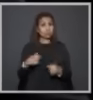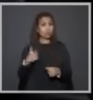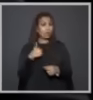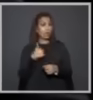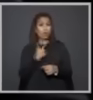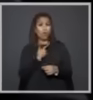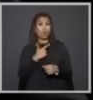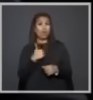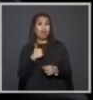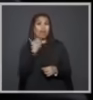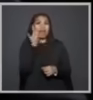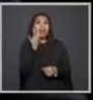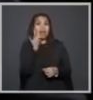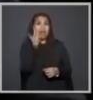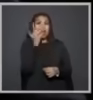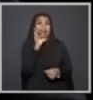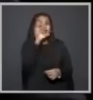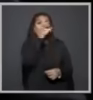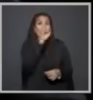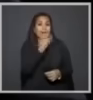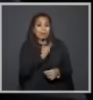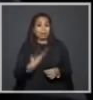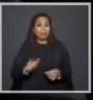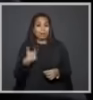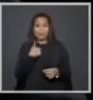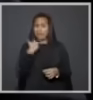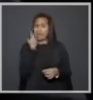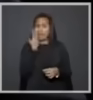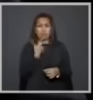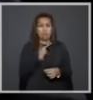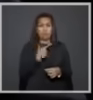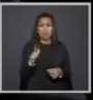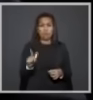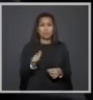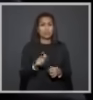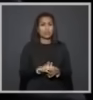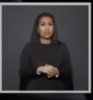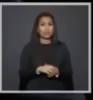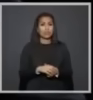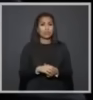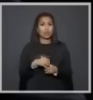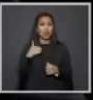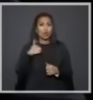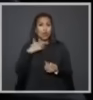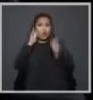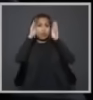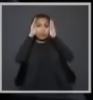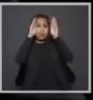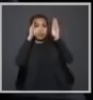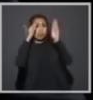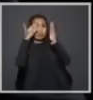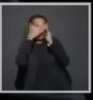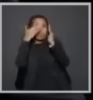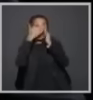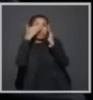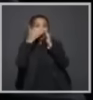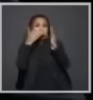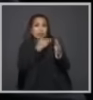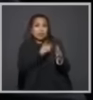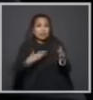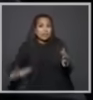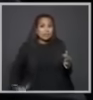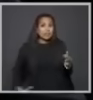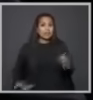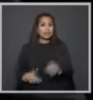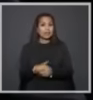vulgar, yo lucho por ideales, lucho por principios, no estoy obcecado con ser presidente. Eso